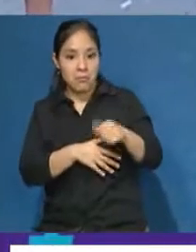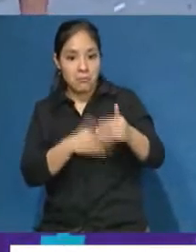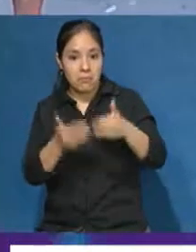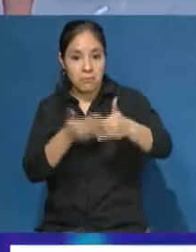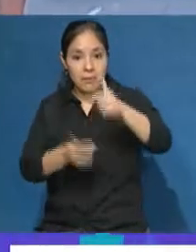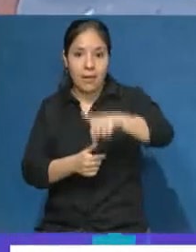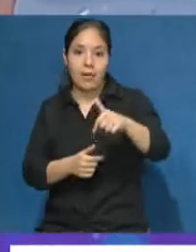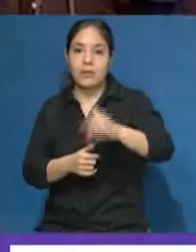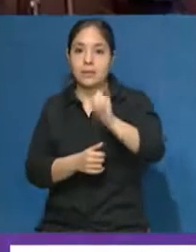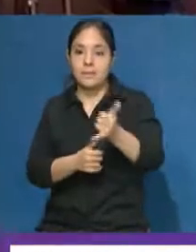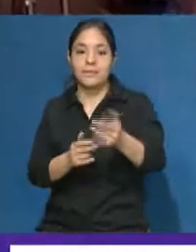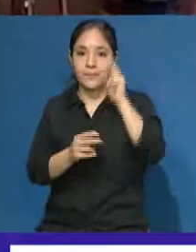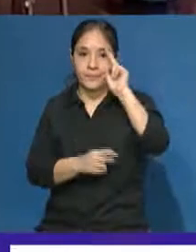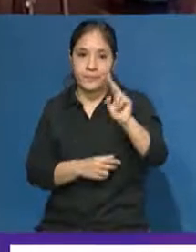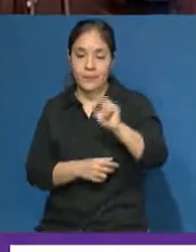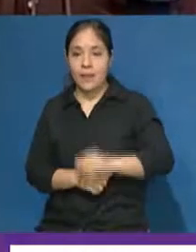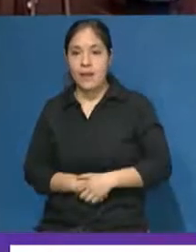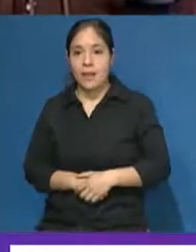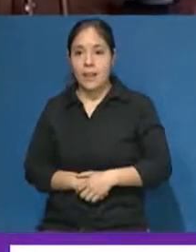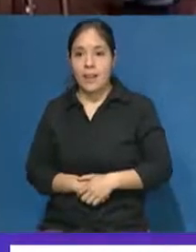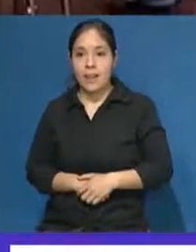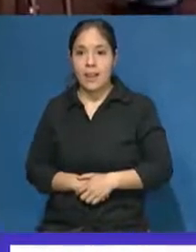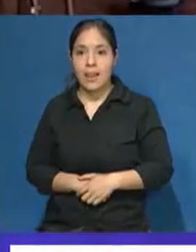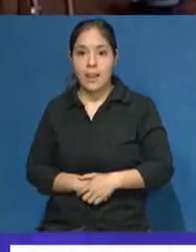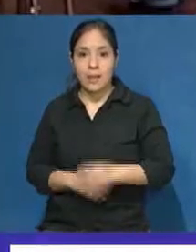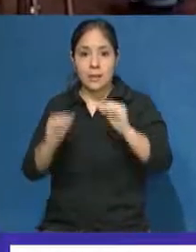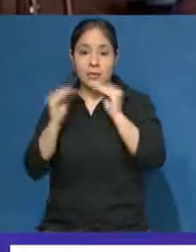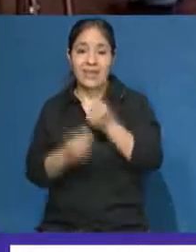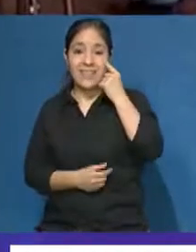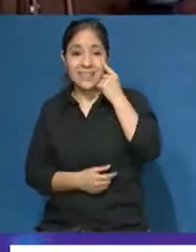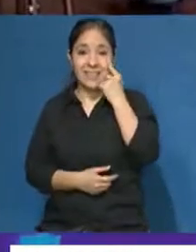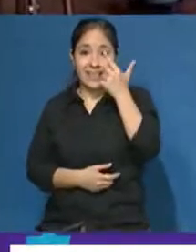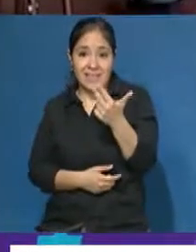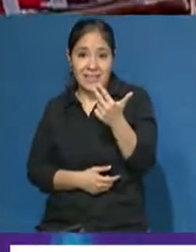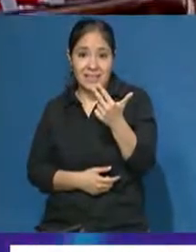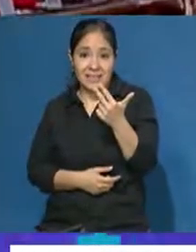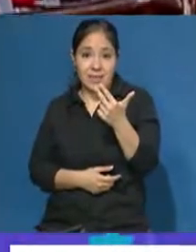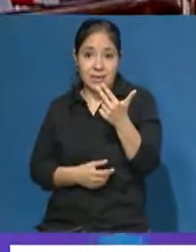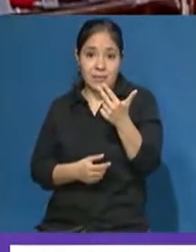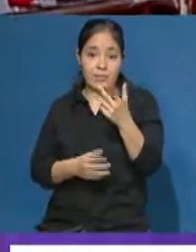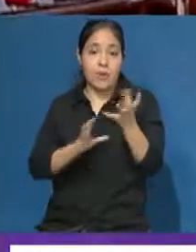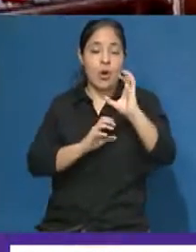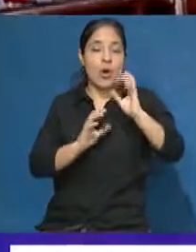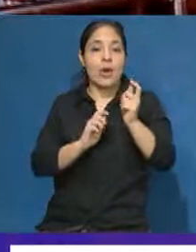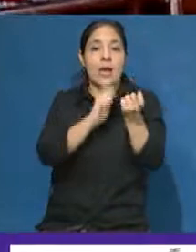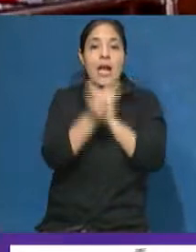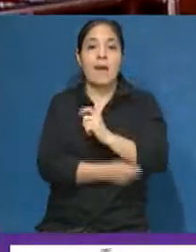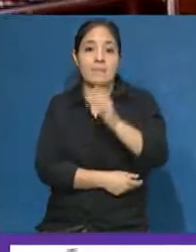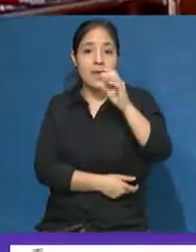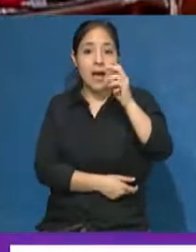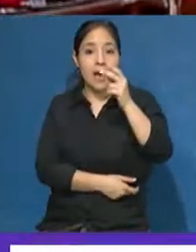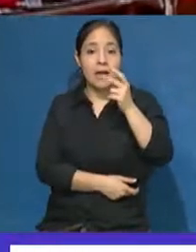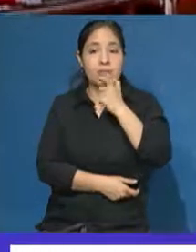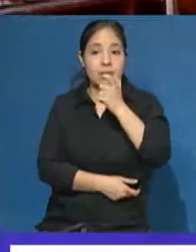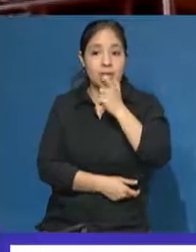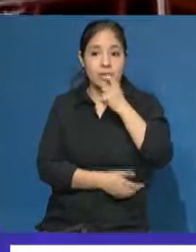reuniones previas con los intendentes? ¿Avalan esta decisión? Los 3 intendentes del Frente Cambia Mendoza firmaron una nota el año pasado,